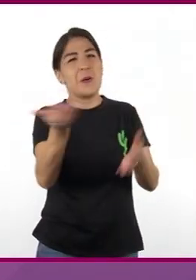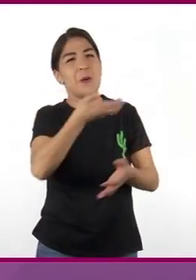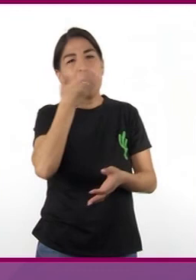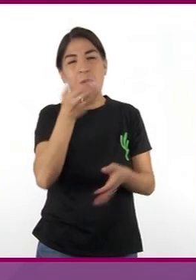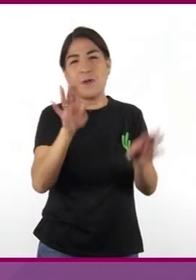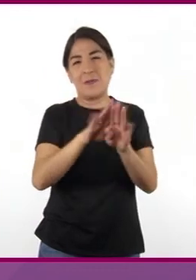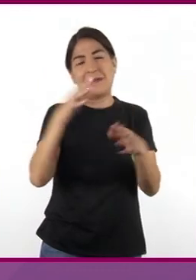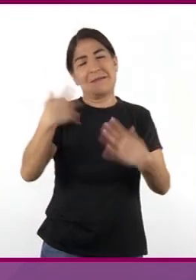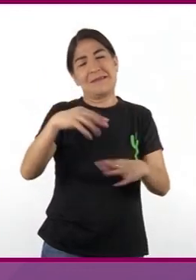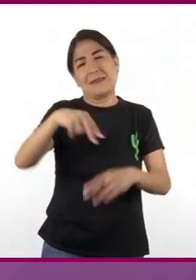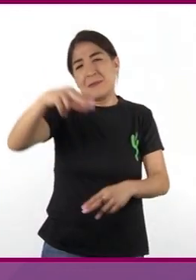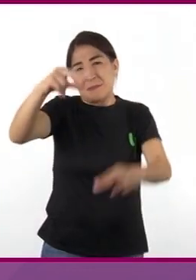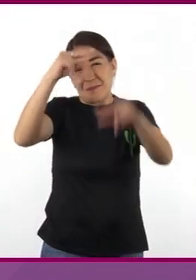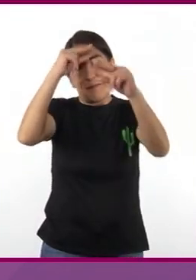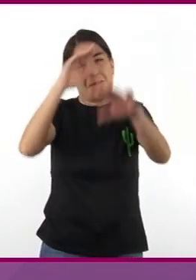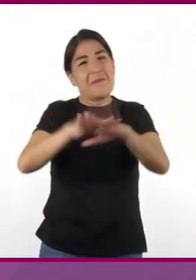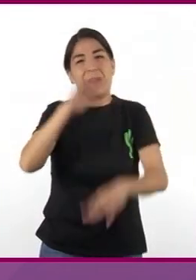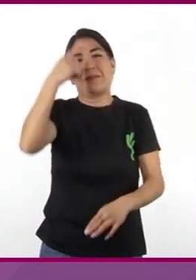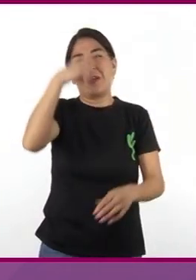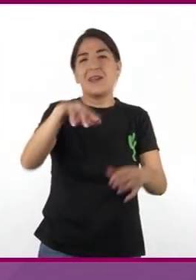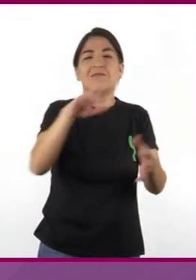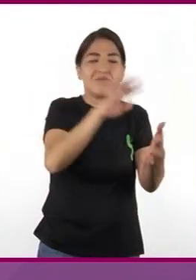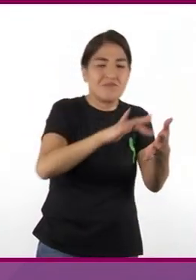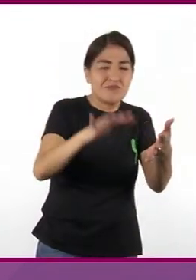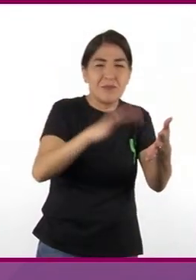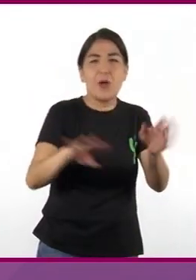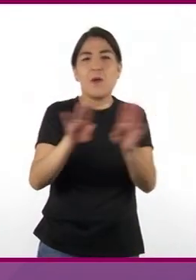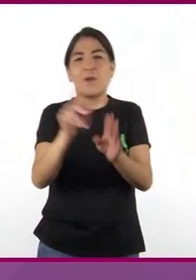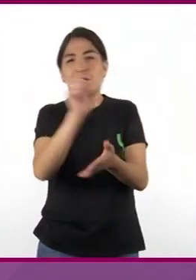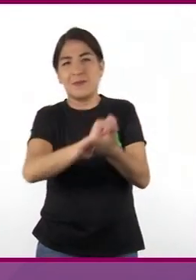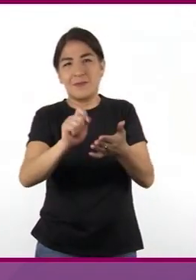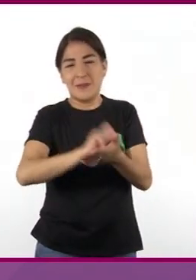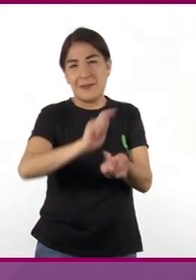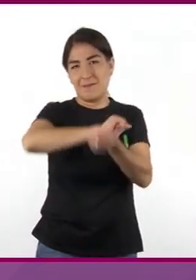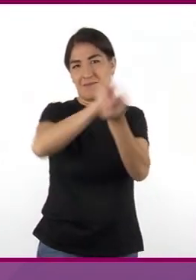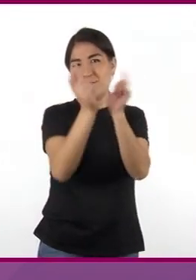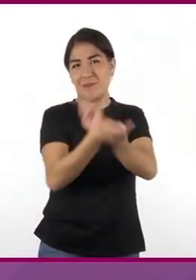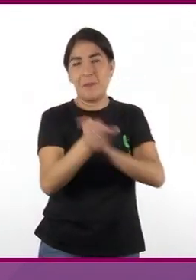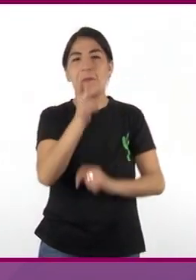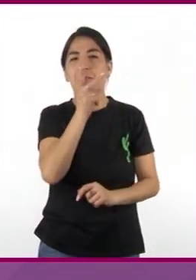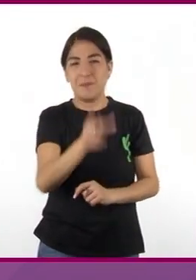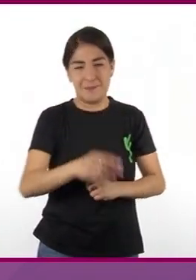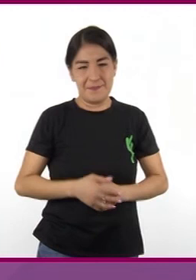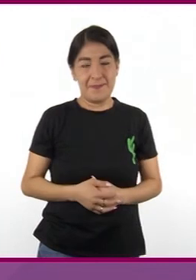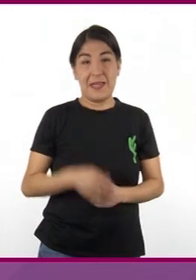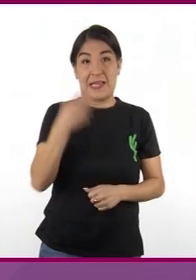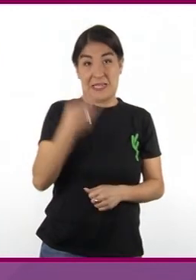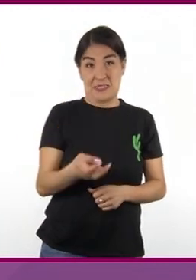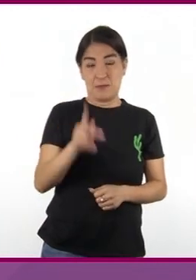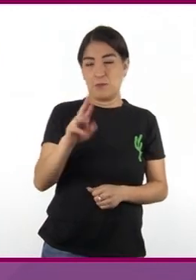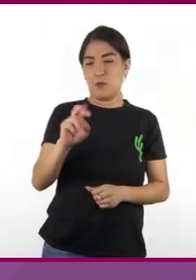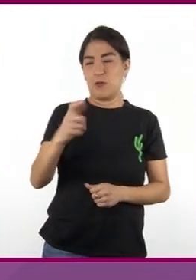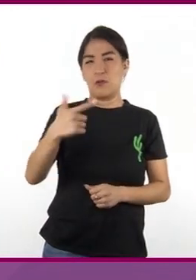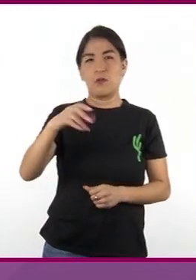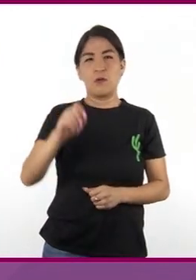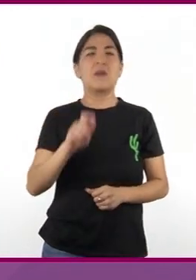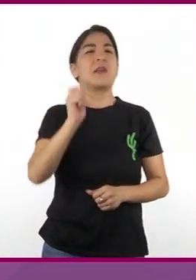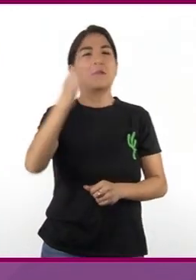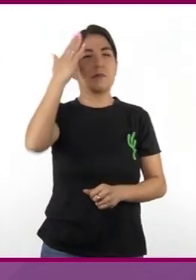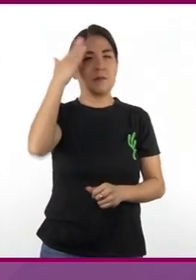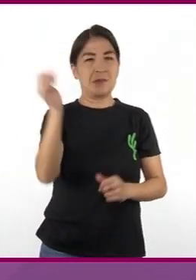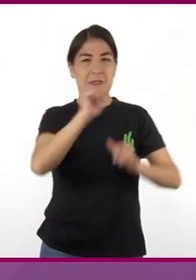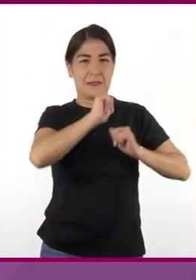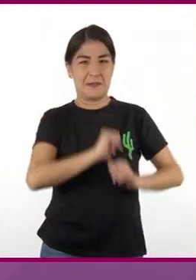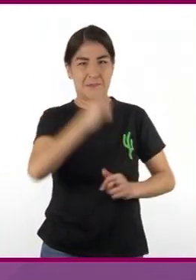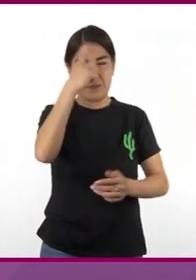capacidad analítica. En este sentido, un prólogo ejemplar es el de José Emilio Pacheco a